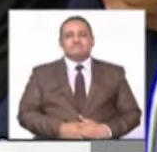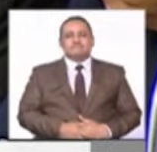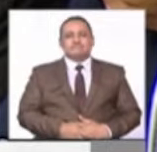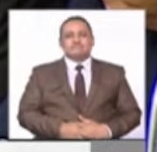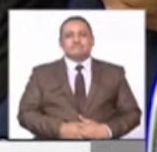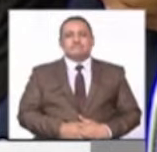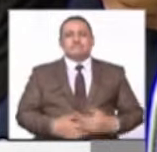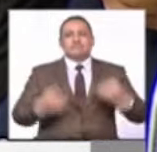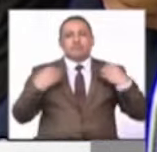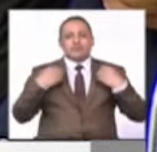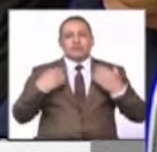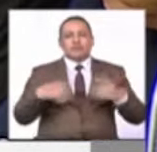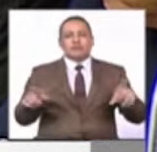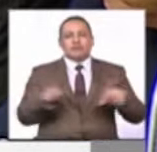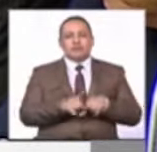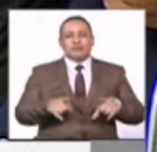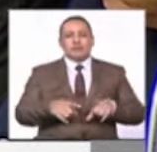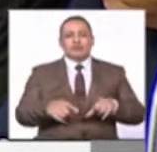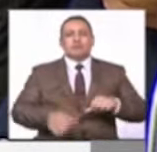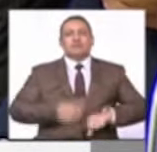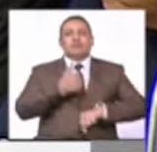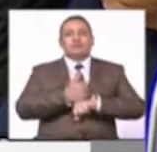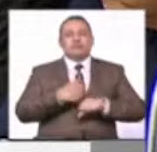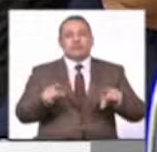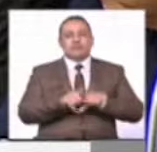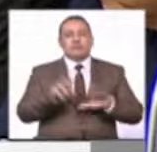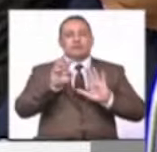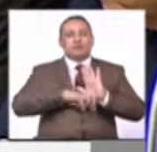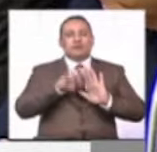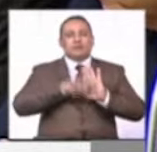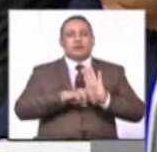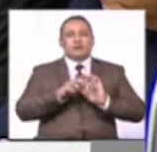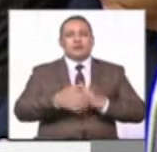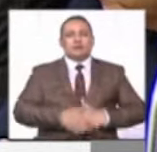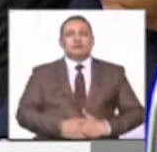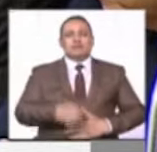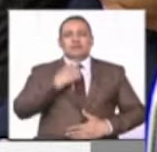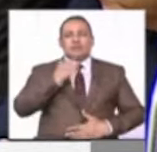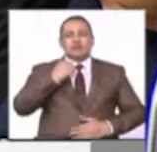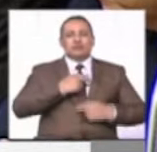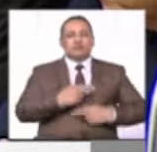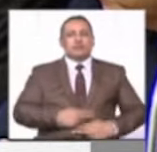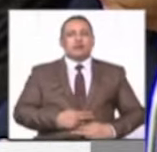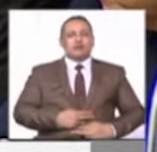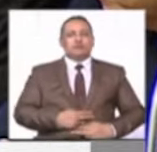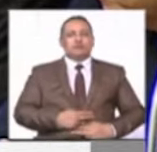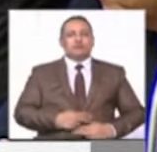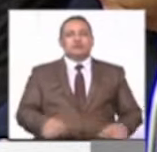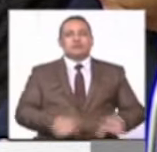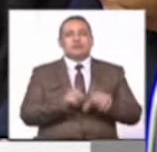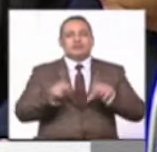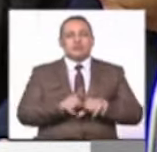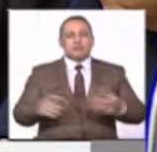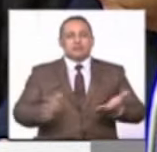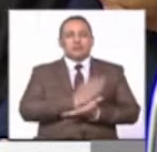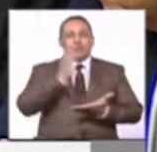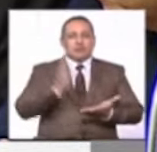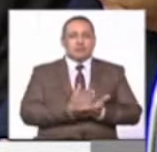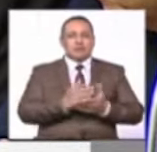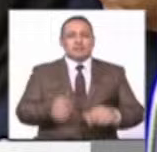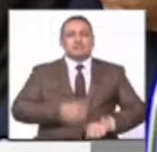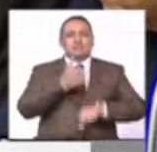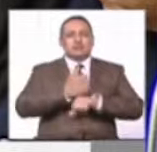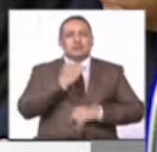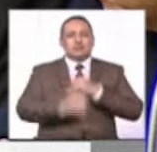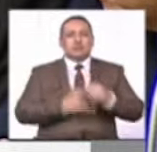oficial este senior del del programa de derechos humanos y desastres naturales del centro